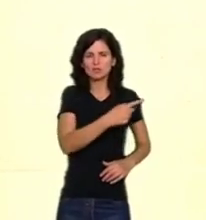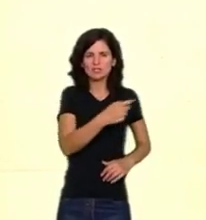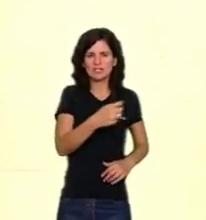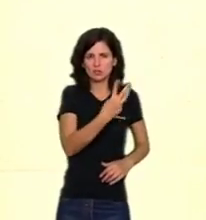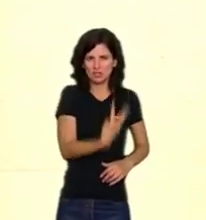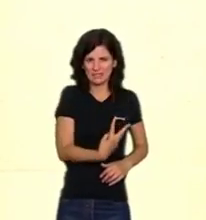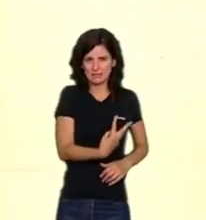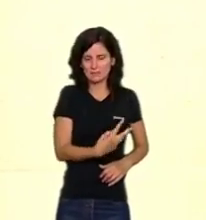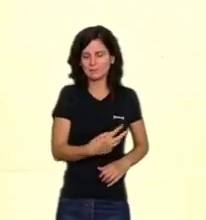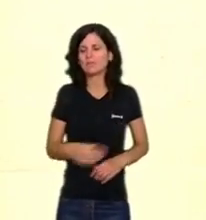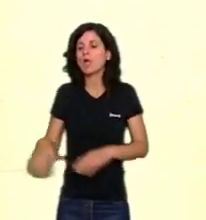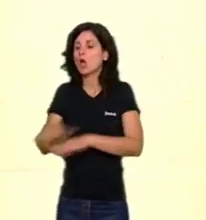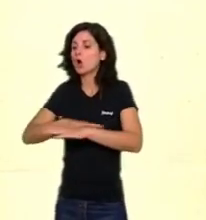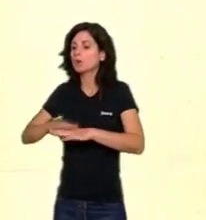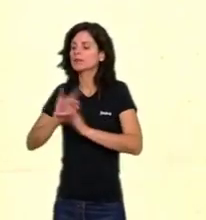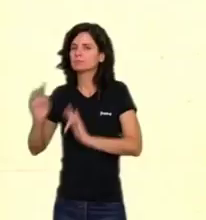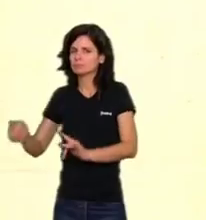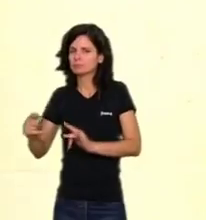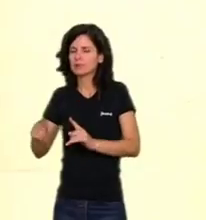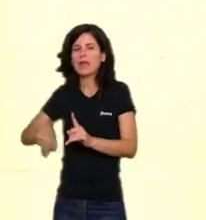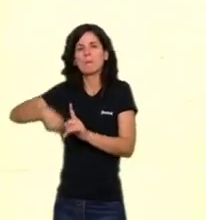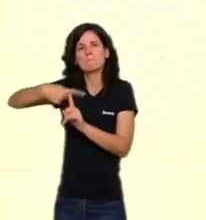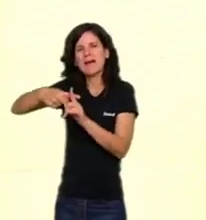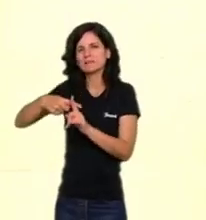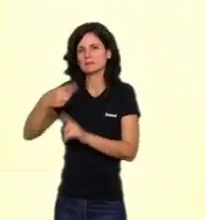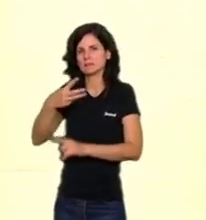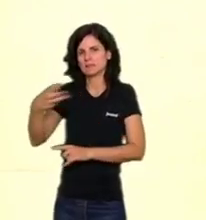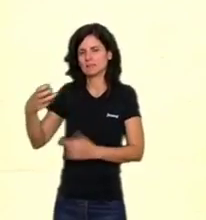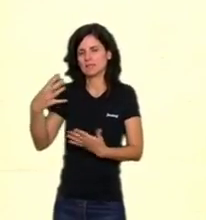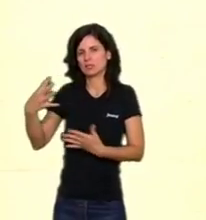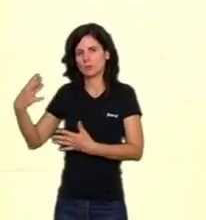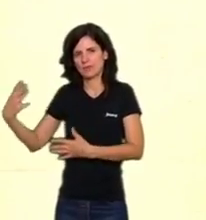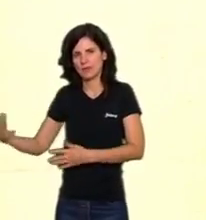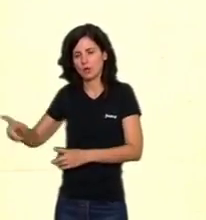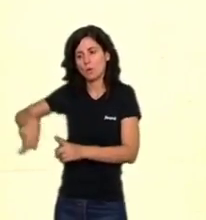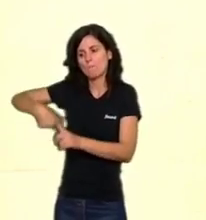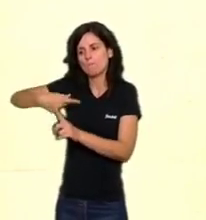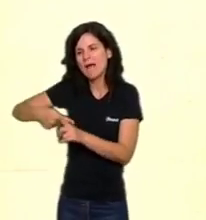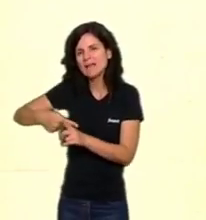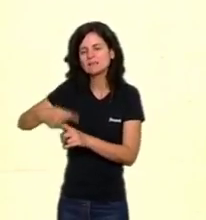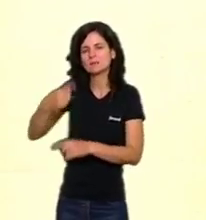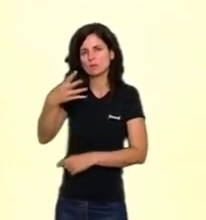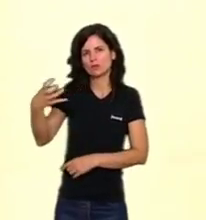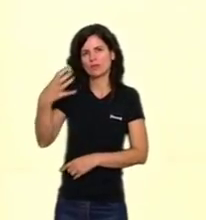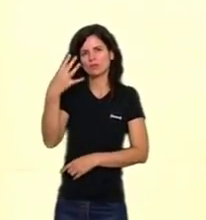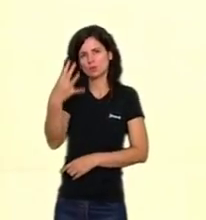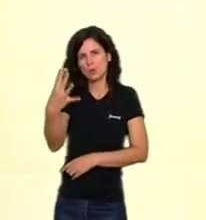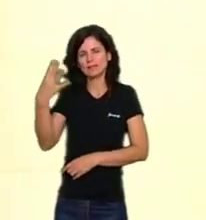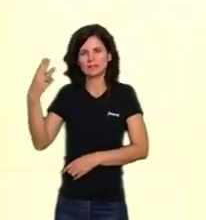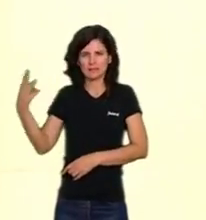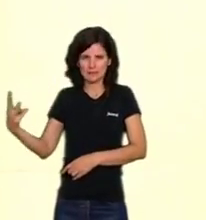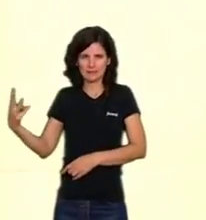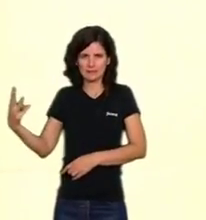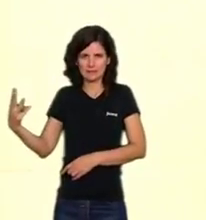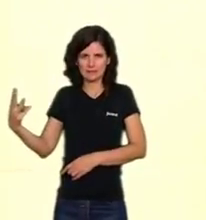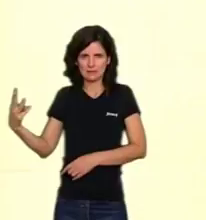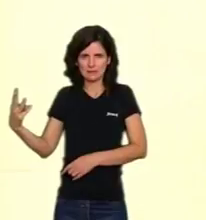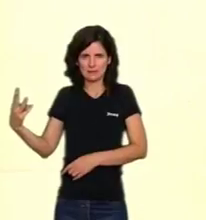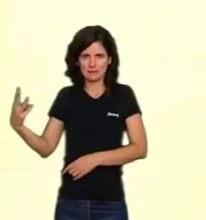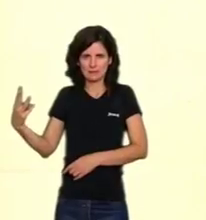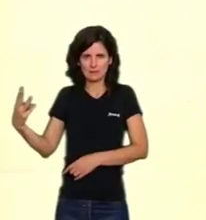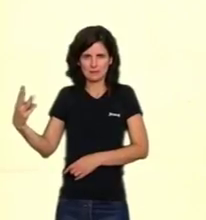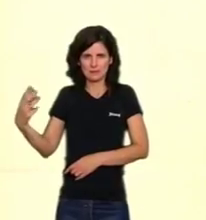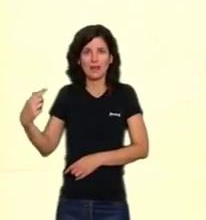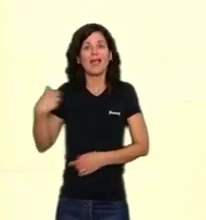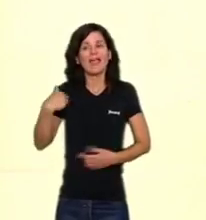del Botànic, más 395, más 443. Esta es nuestra carta